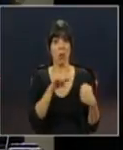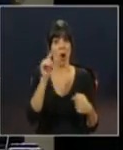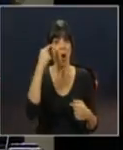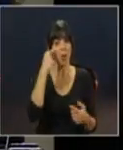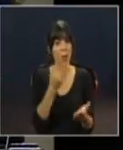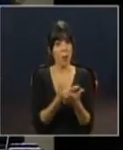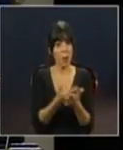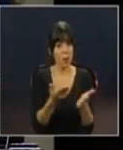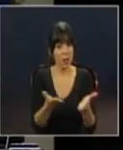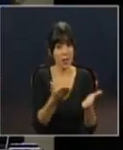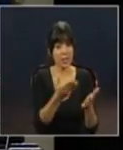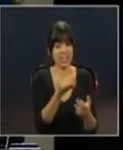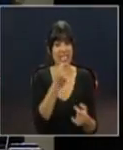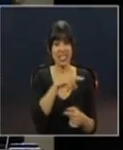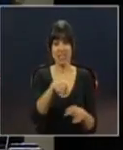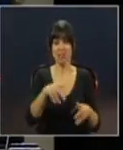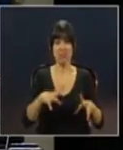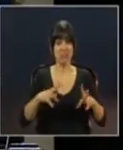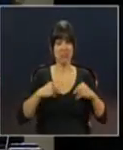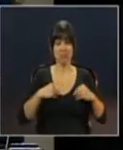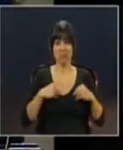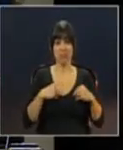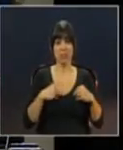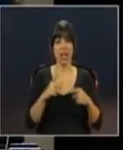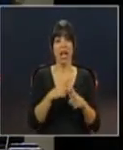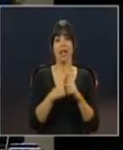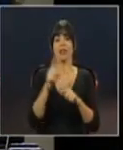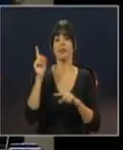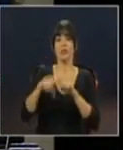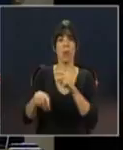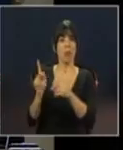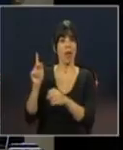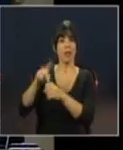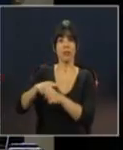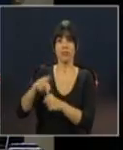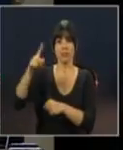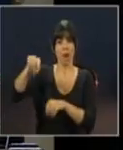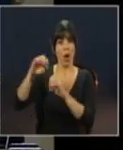gobierno, inhibirá nuestra participación en esa organización.